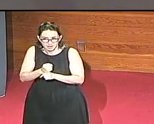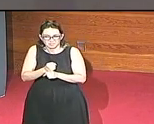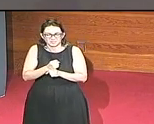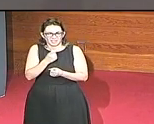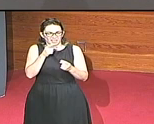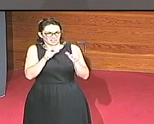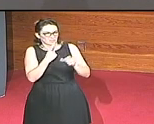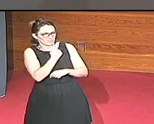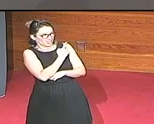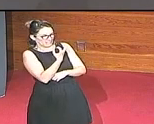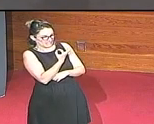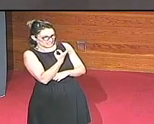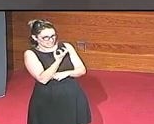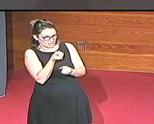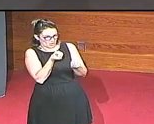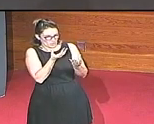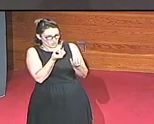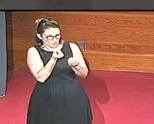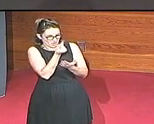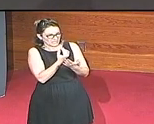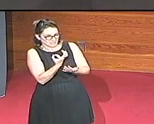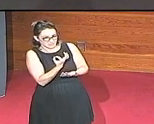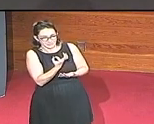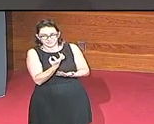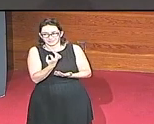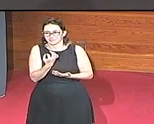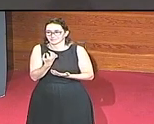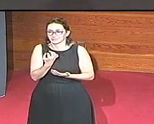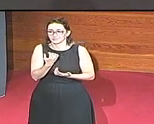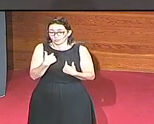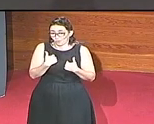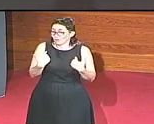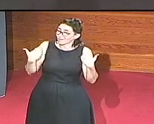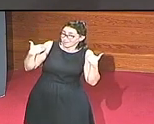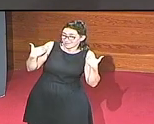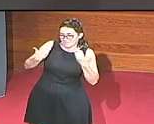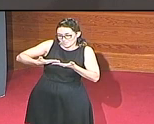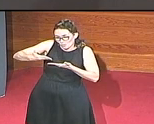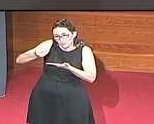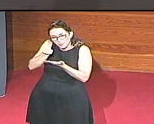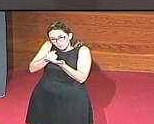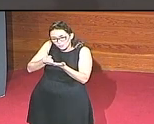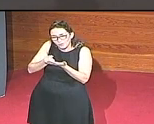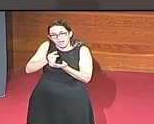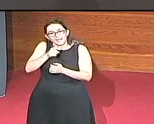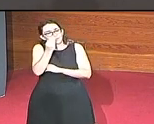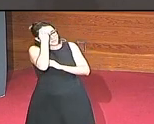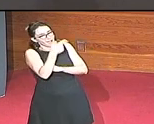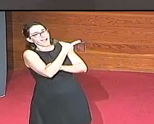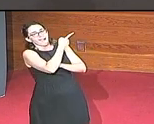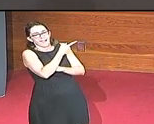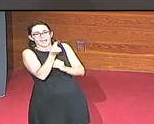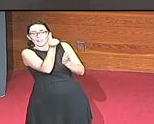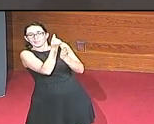eso qué es eso de infografía es el que dibujó en el periódico entonces mucha gente me decían entonces el don celes